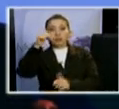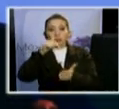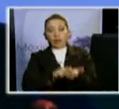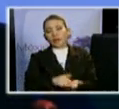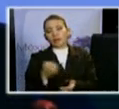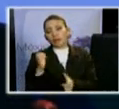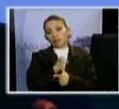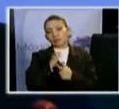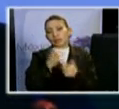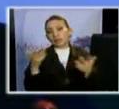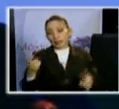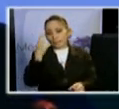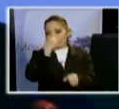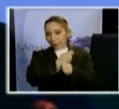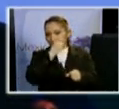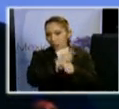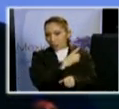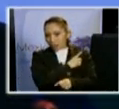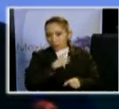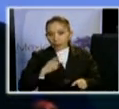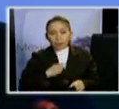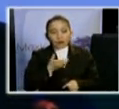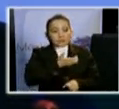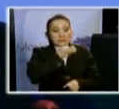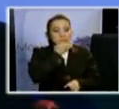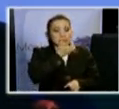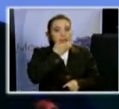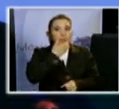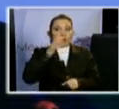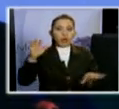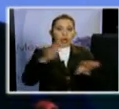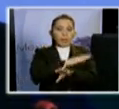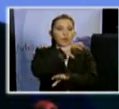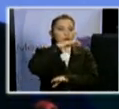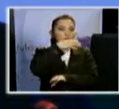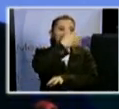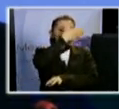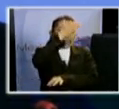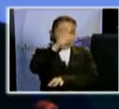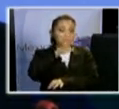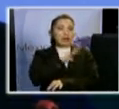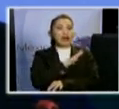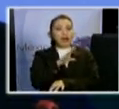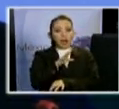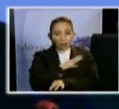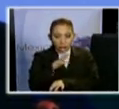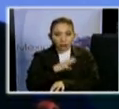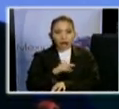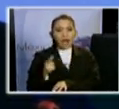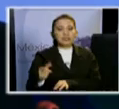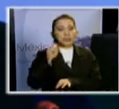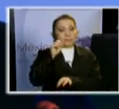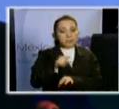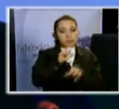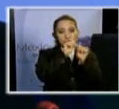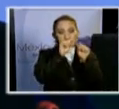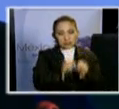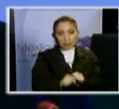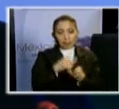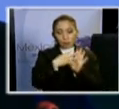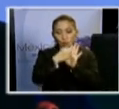lo que deberíamos hacer? Primero que nada, tenemos que adaptarnos a los impactos del cambio climático porque existe una inercia en el sistema.